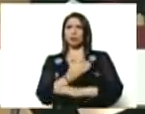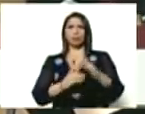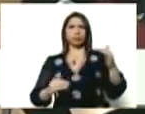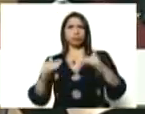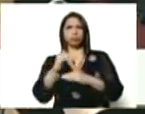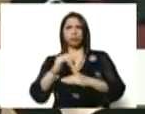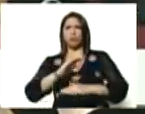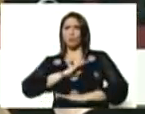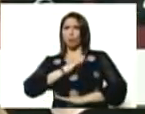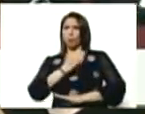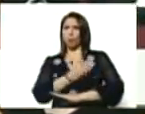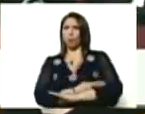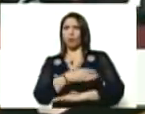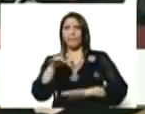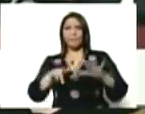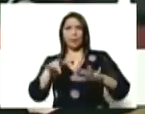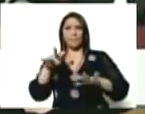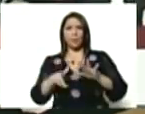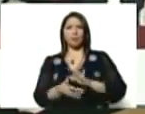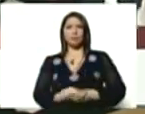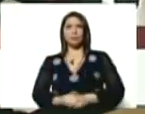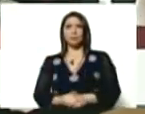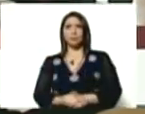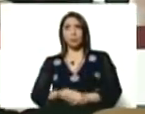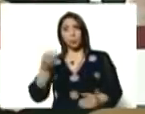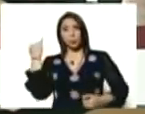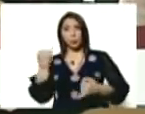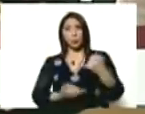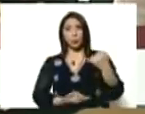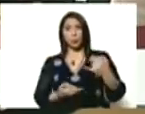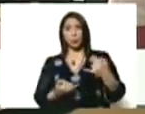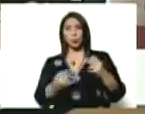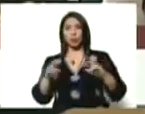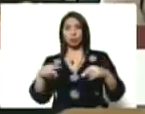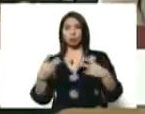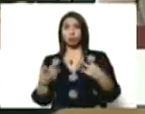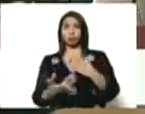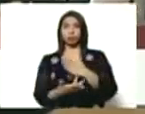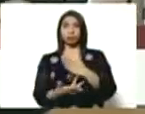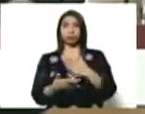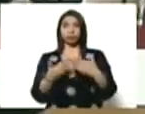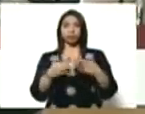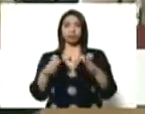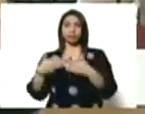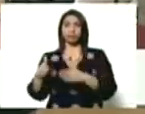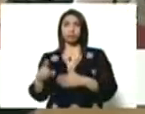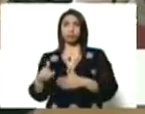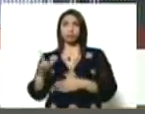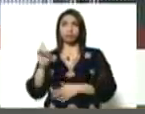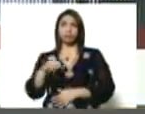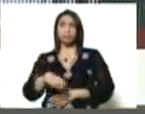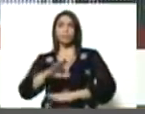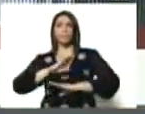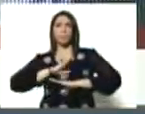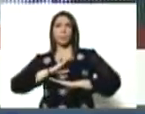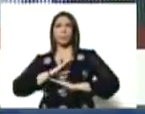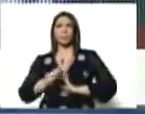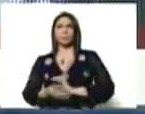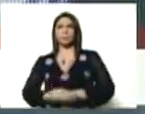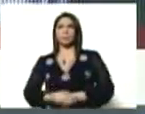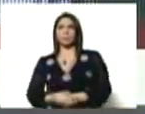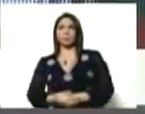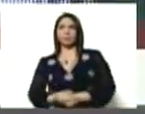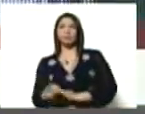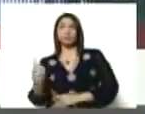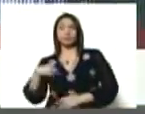resistencia de teclado, escáner de última generación, tecnología abierta con integridad y autonomía. Además,